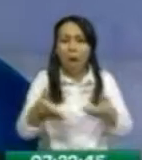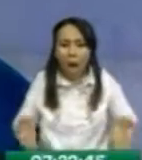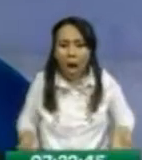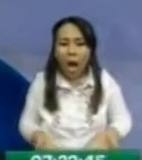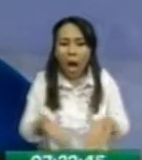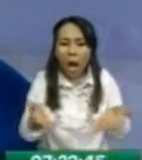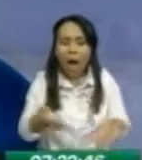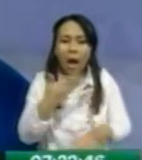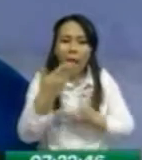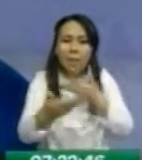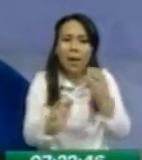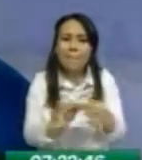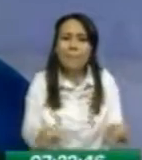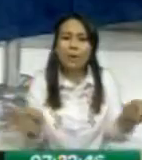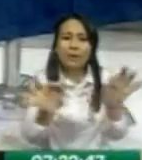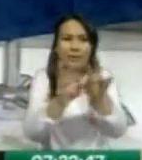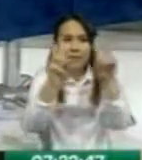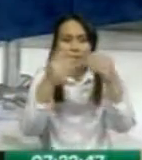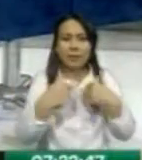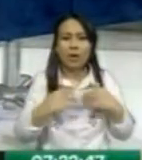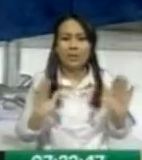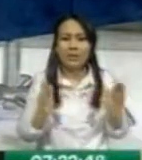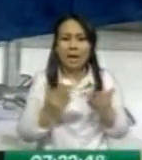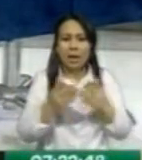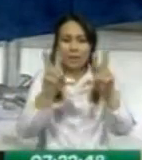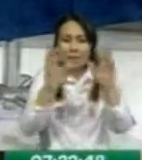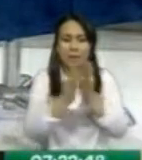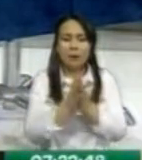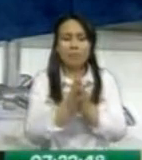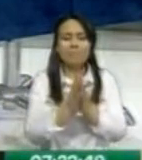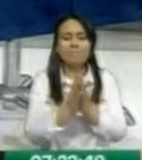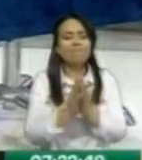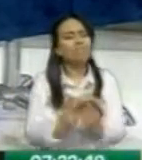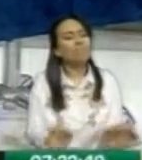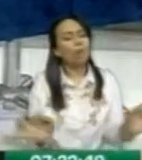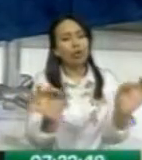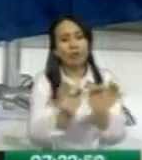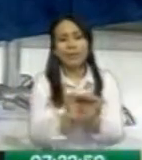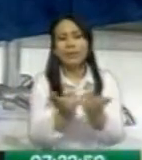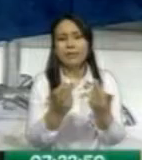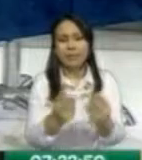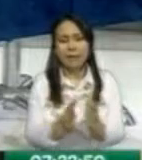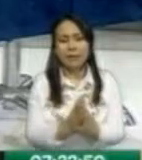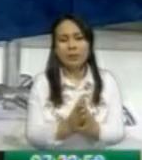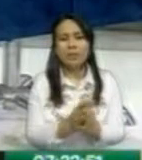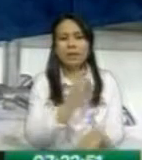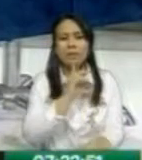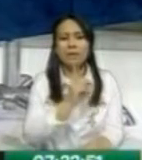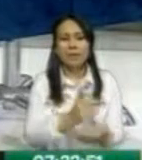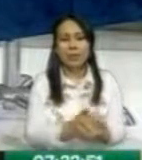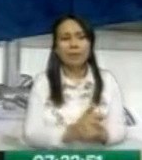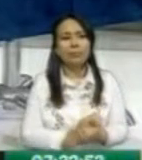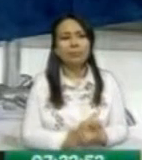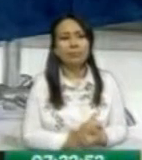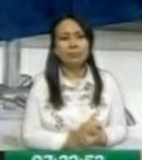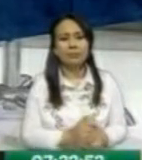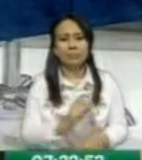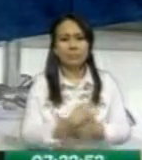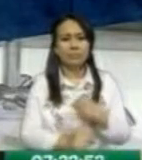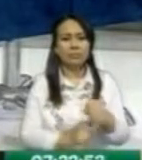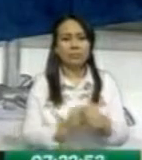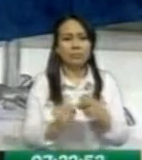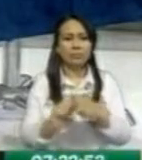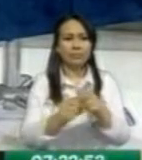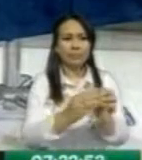de este tipo de carreras. Quiero cerrar la entrevista tocando otro tema no menos importante. Así y es. Que si bien es cierto, no por la edad no es un